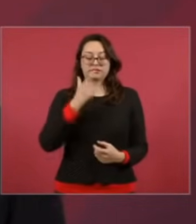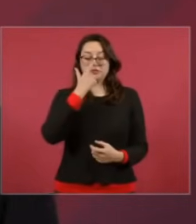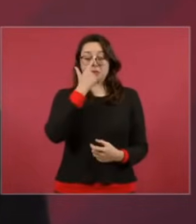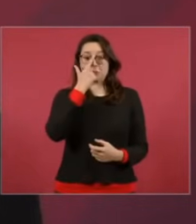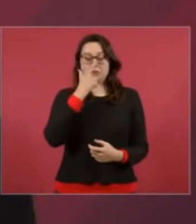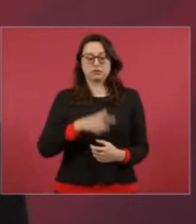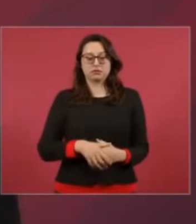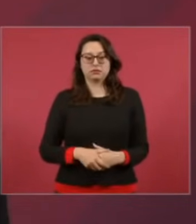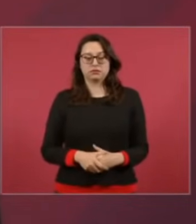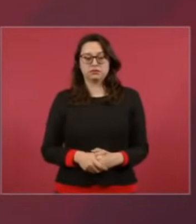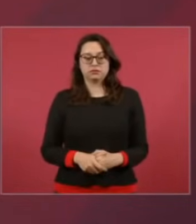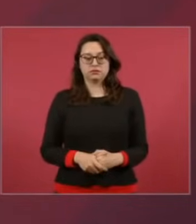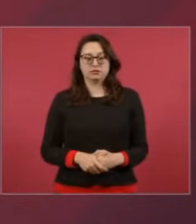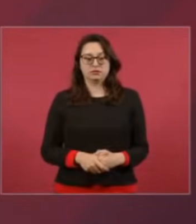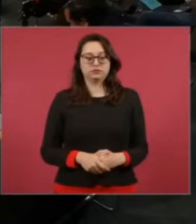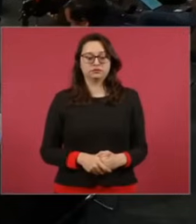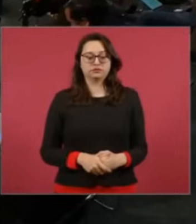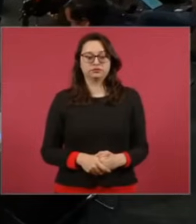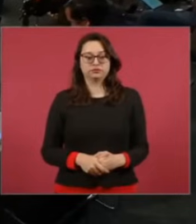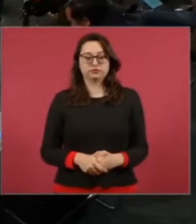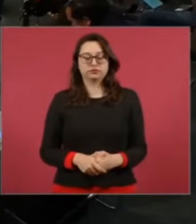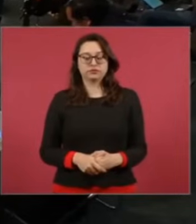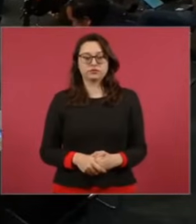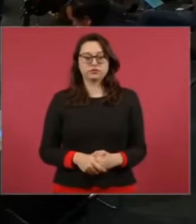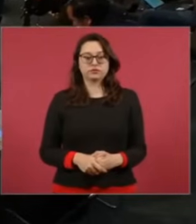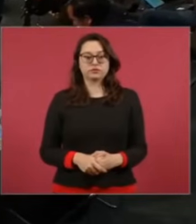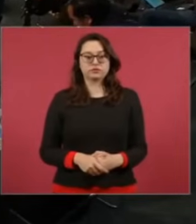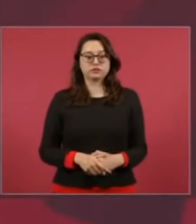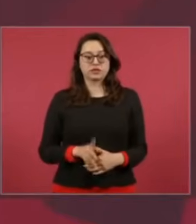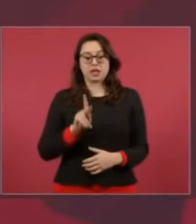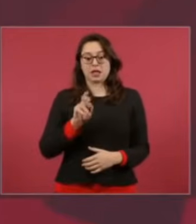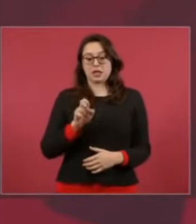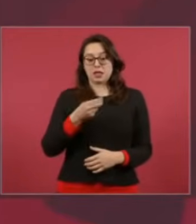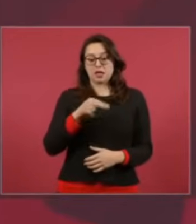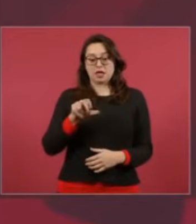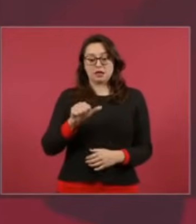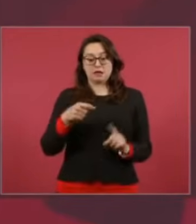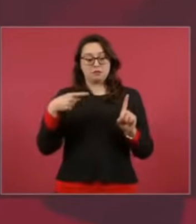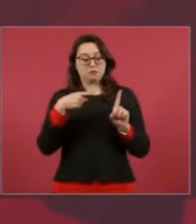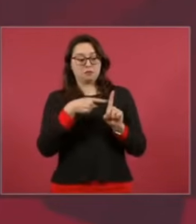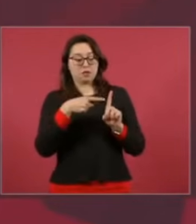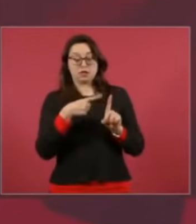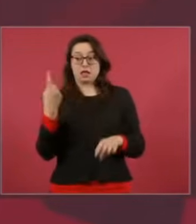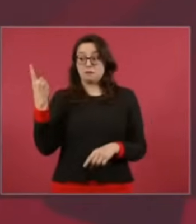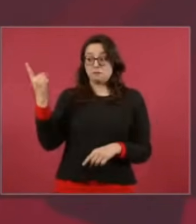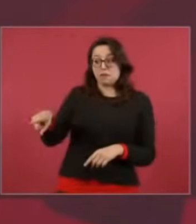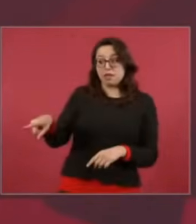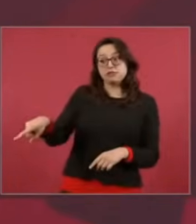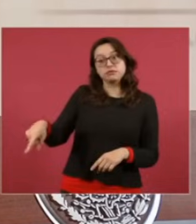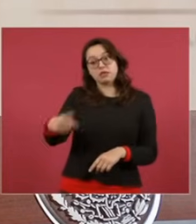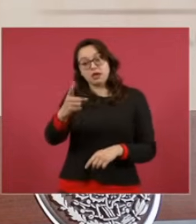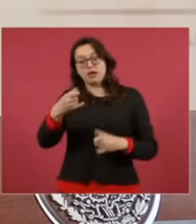Pero no es que Peña haya mandado a desaparecer a los jóvenes,